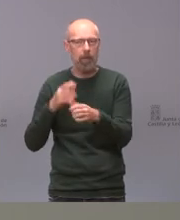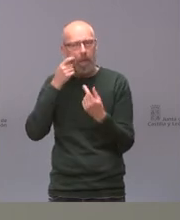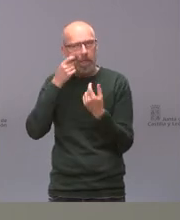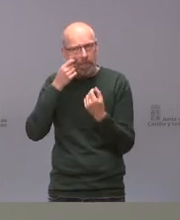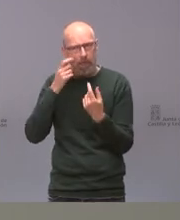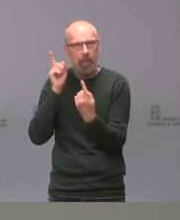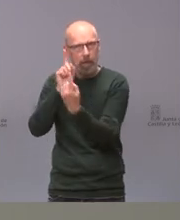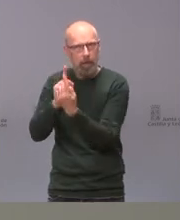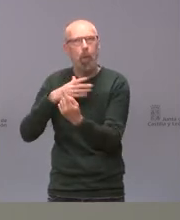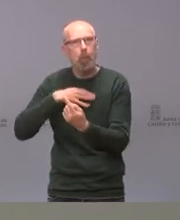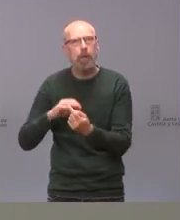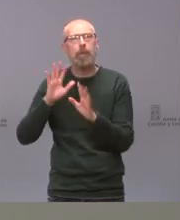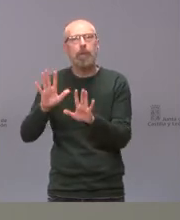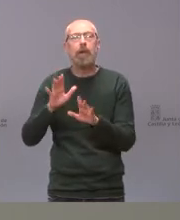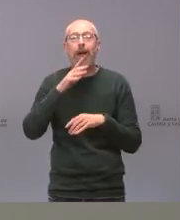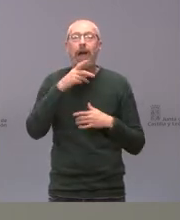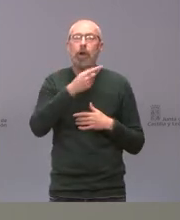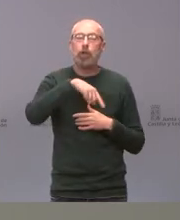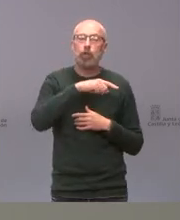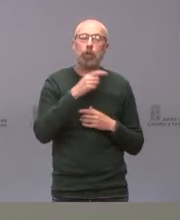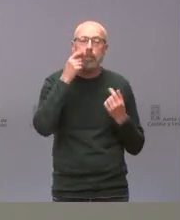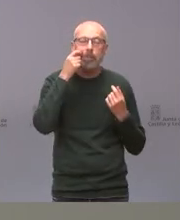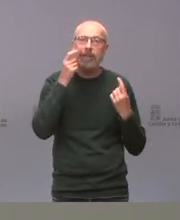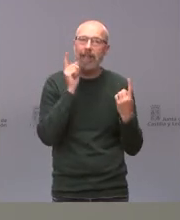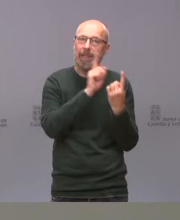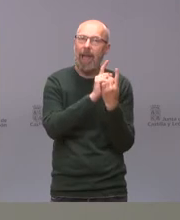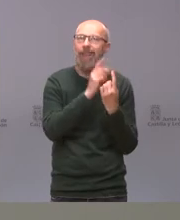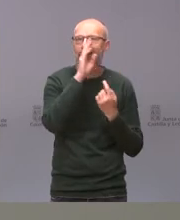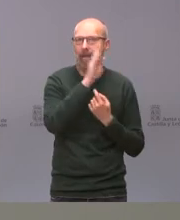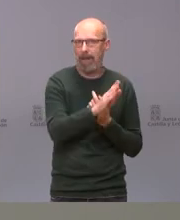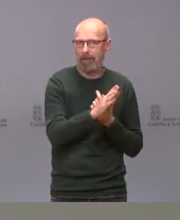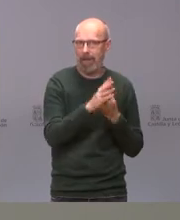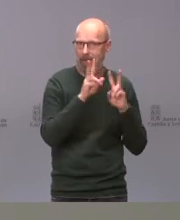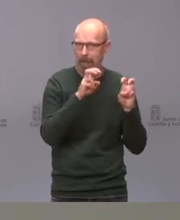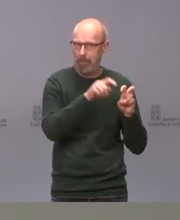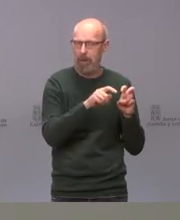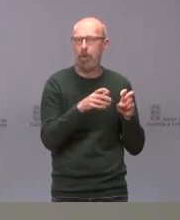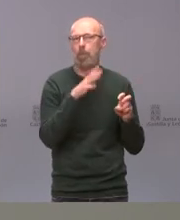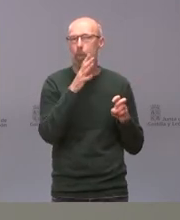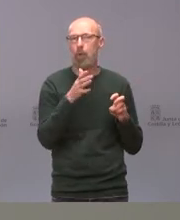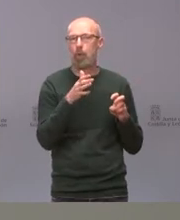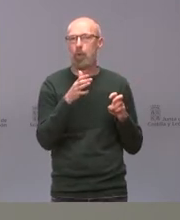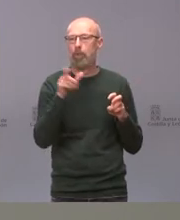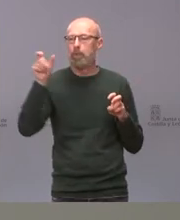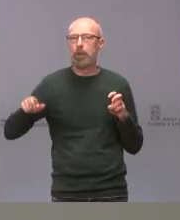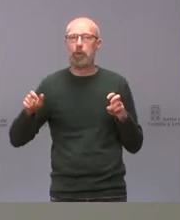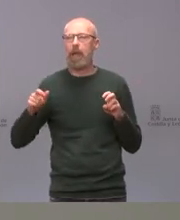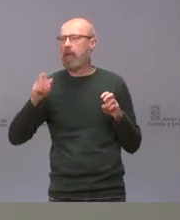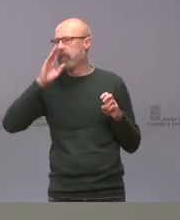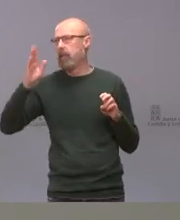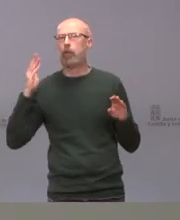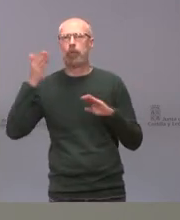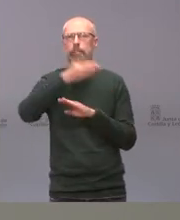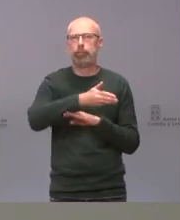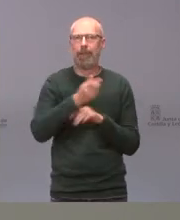ahora abordando es la presencialidad directa, es decir, esa presencialidad en la que un paciente acude directamente. Se han